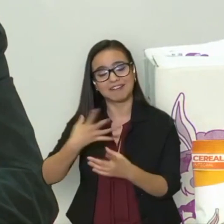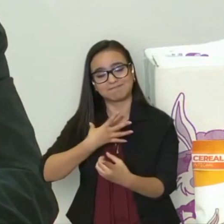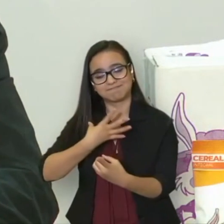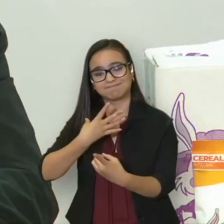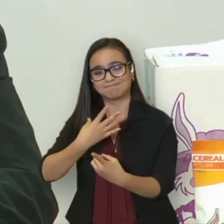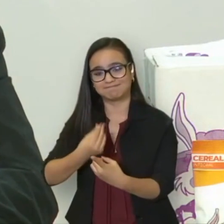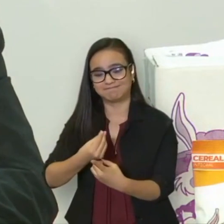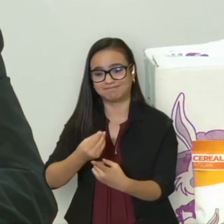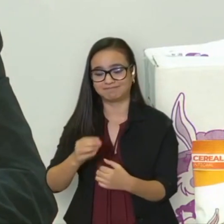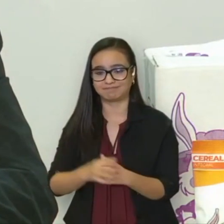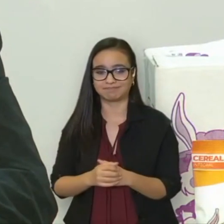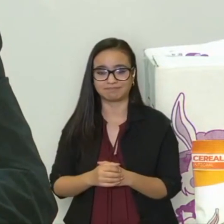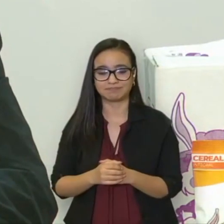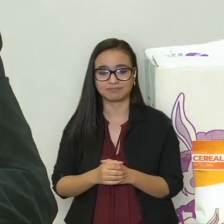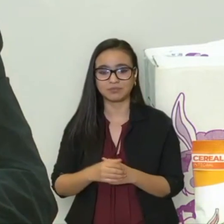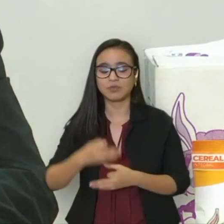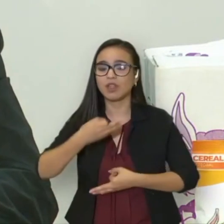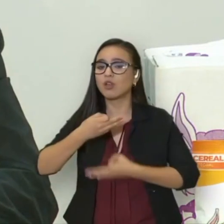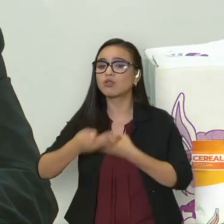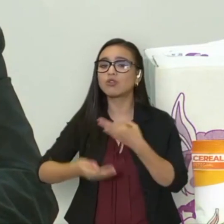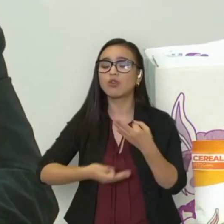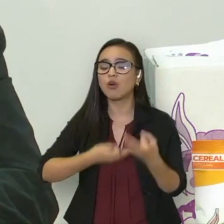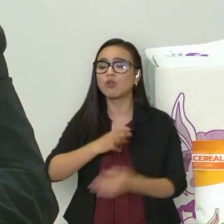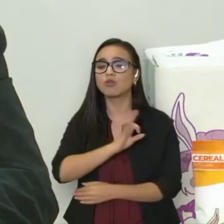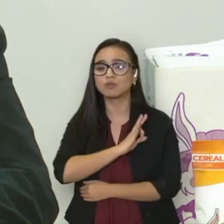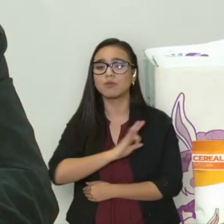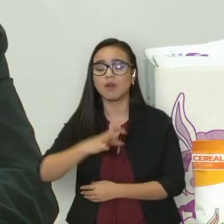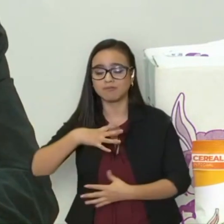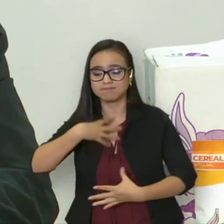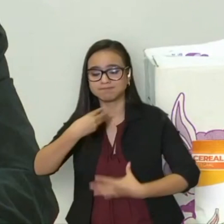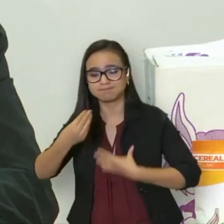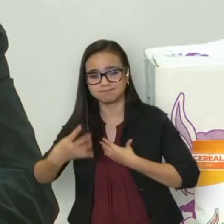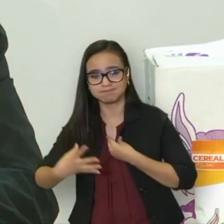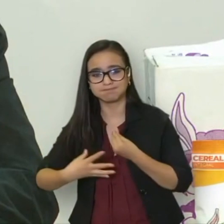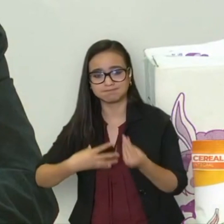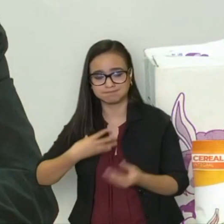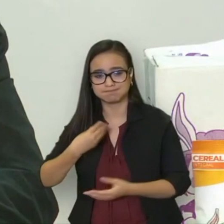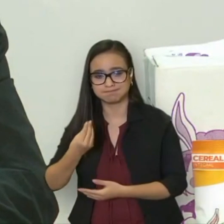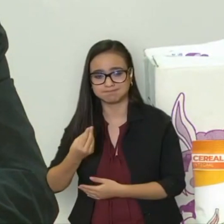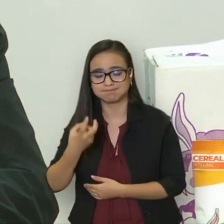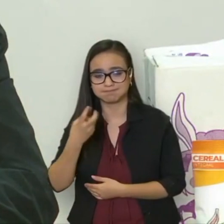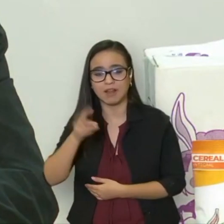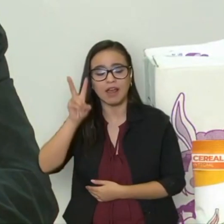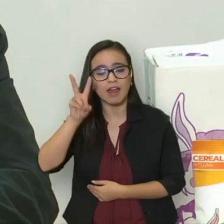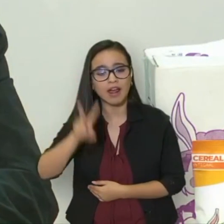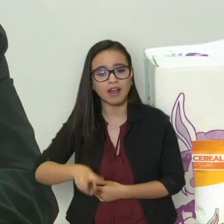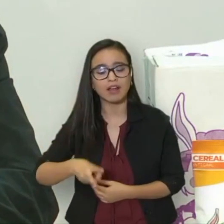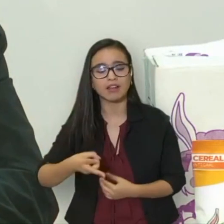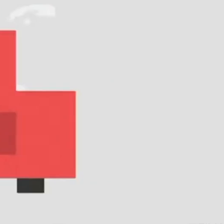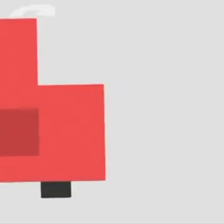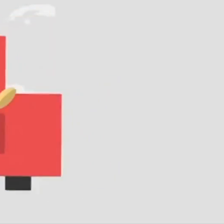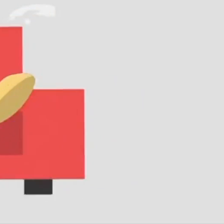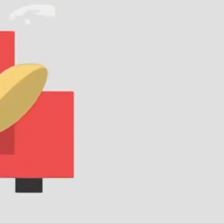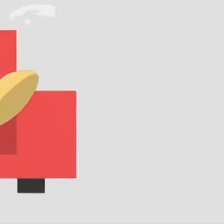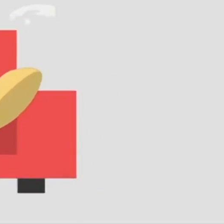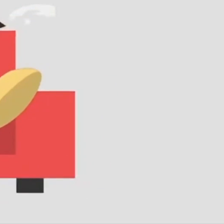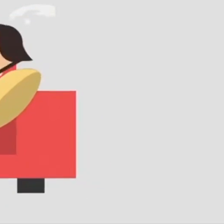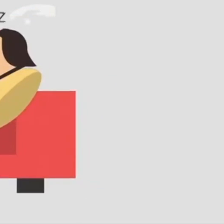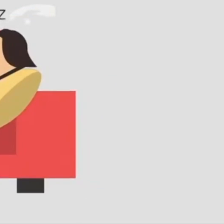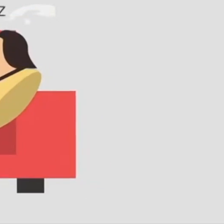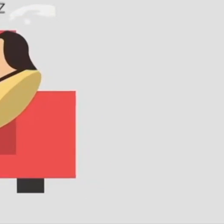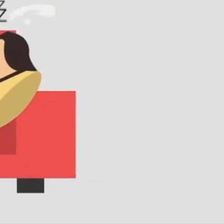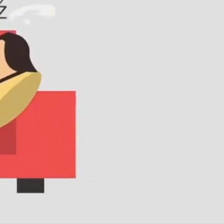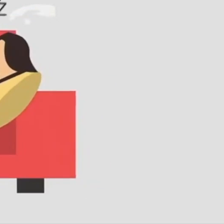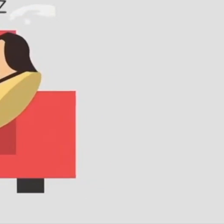ajeno a que esto pueda suceder por ello el gobernador hizo un llamado a toda la población potosina a seguir